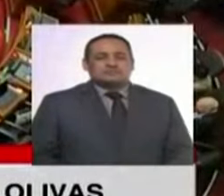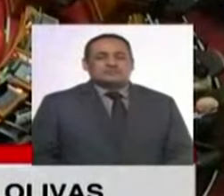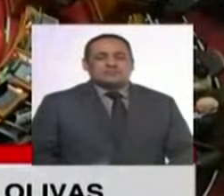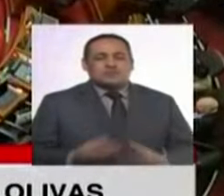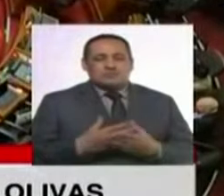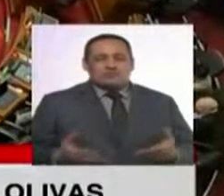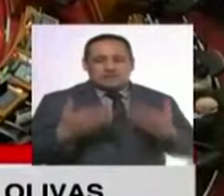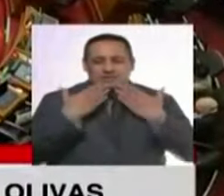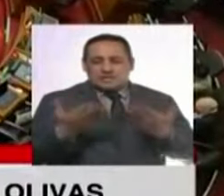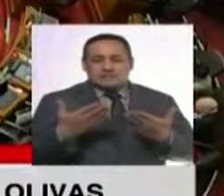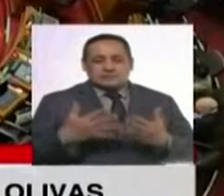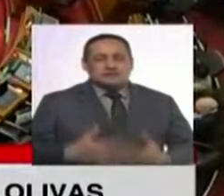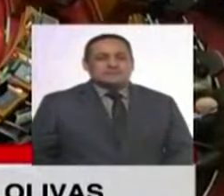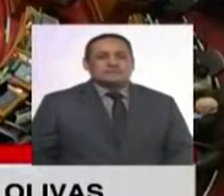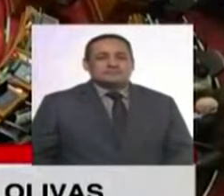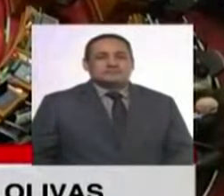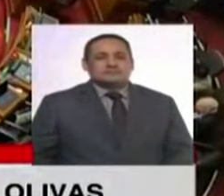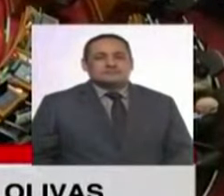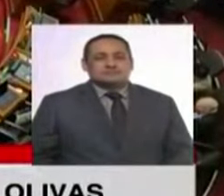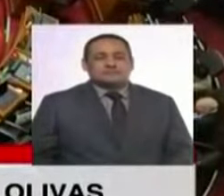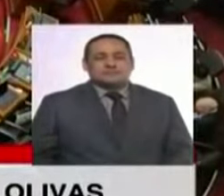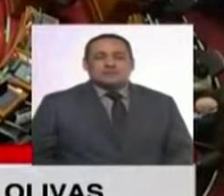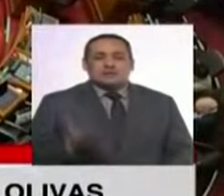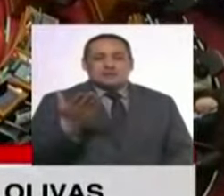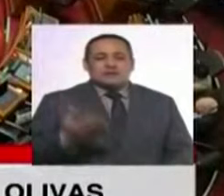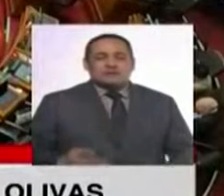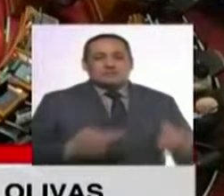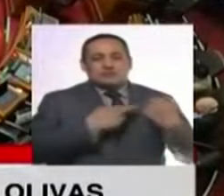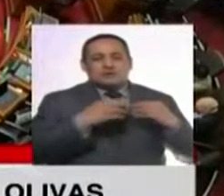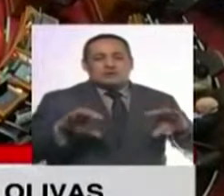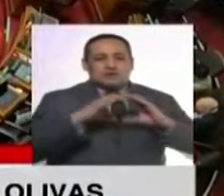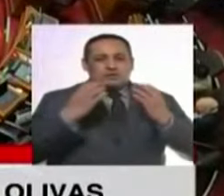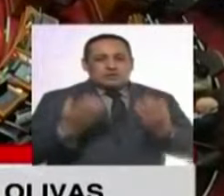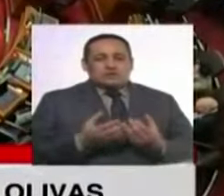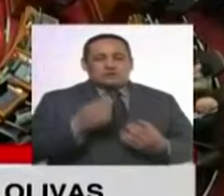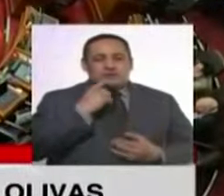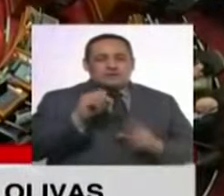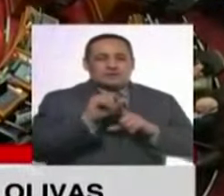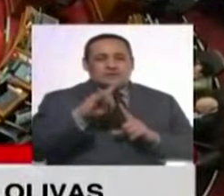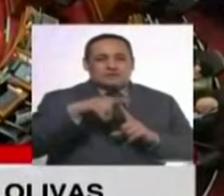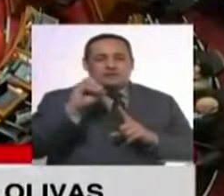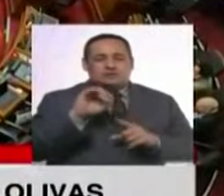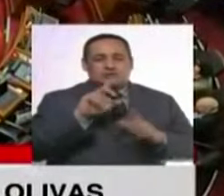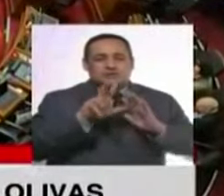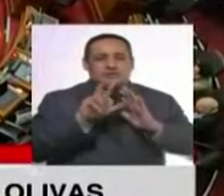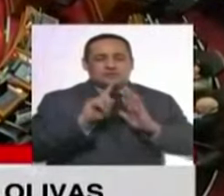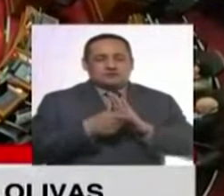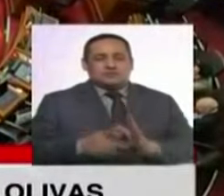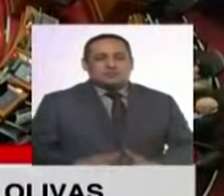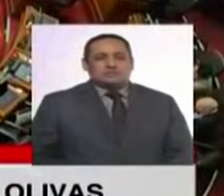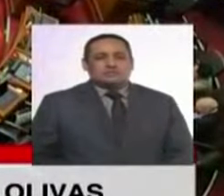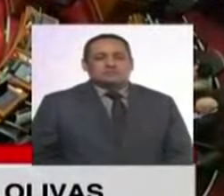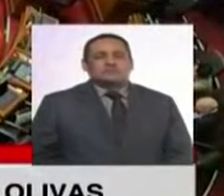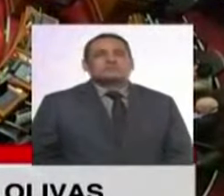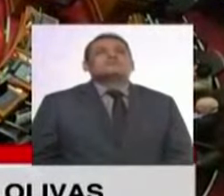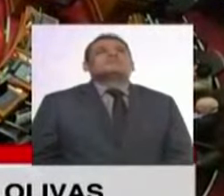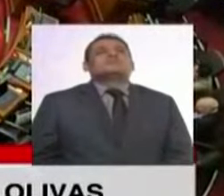Muchas gracias señora congresista le toca el turno al congresista Jaime quito por tres minutos